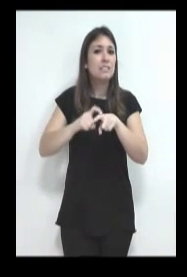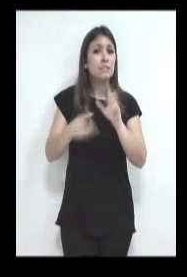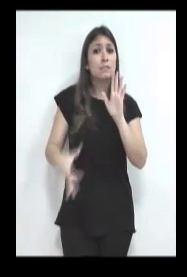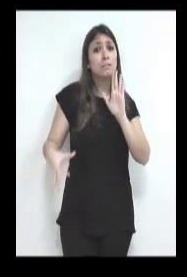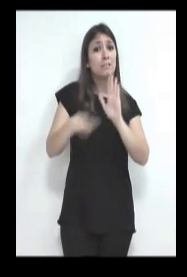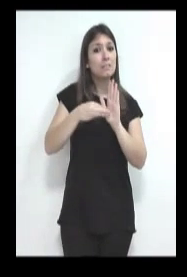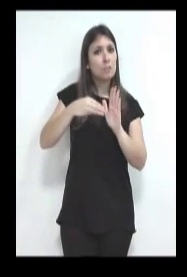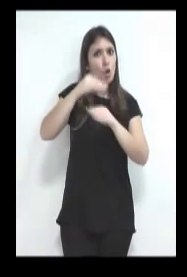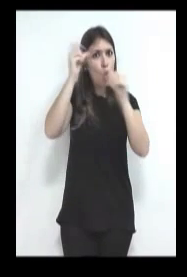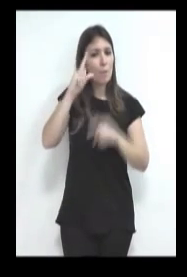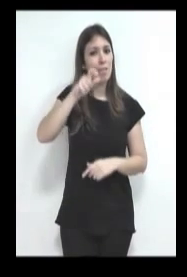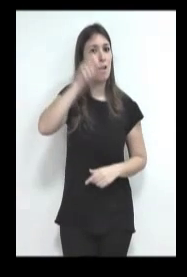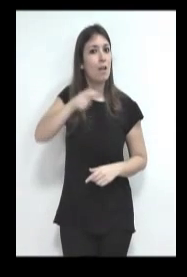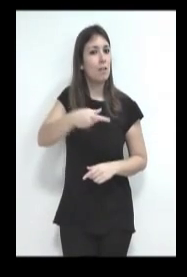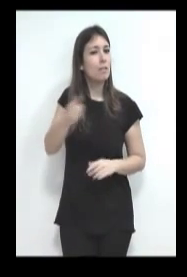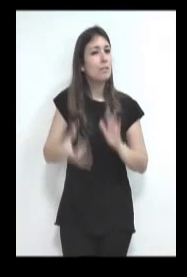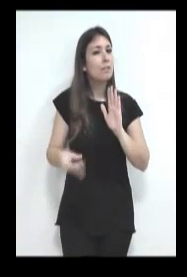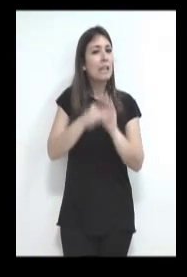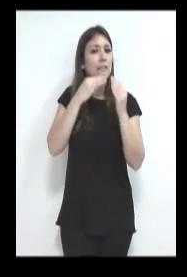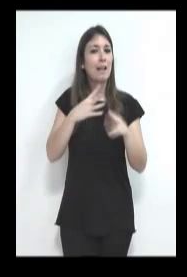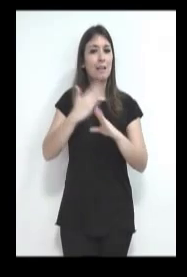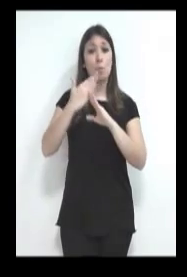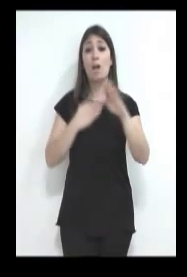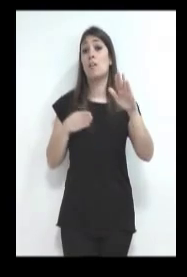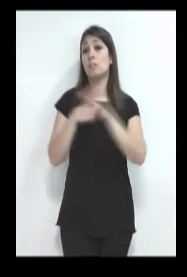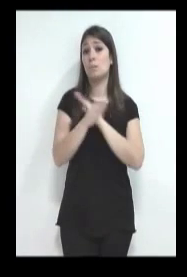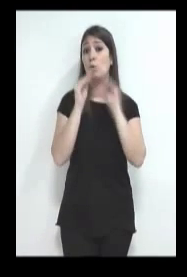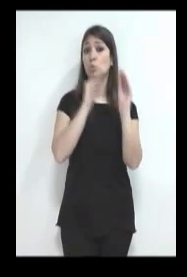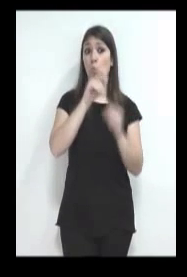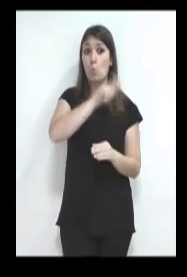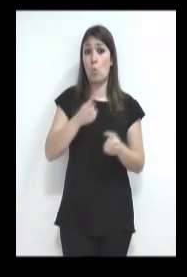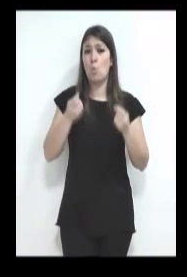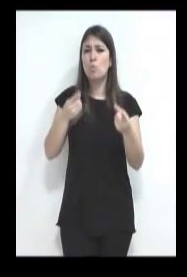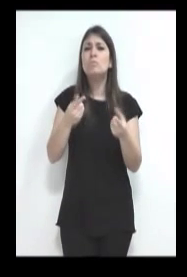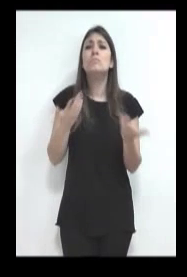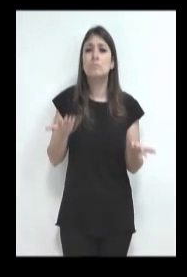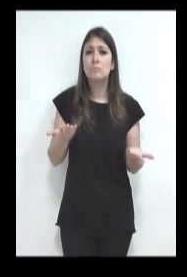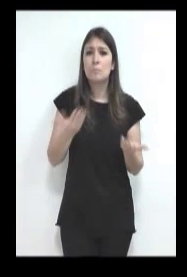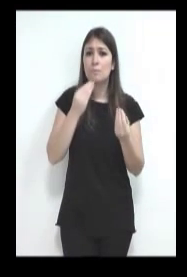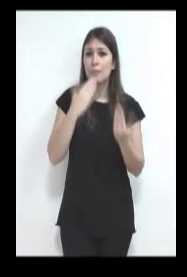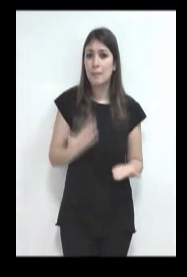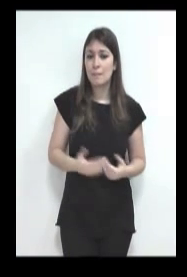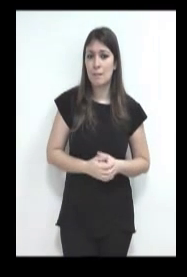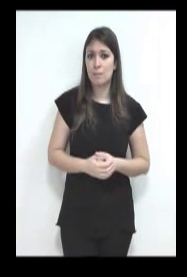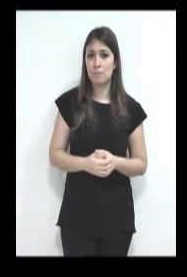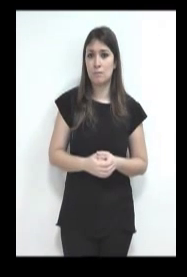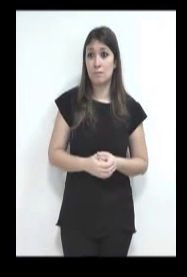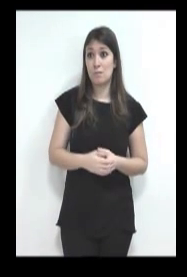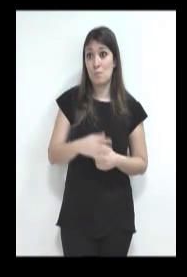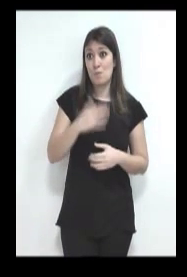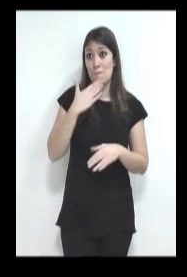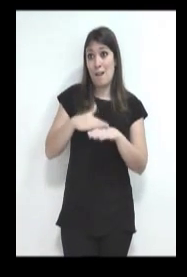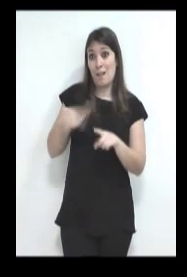a los ciudadanos y en el aspecto de contemplar la accesibilidad, por tanto, de esos ciudadanos? Porque si no, pues no es para ellos tampoco,